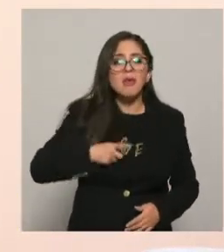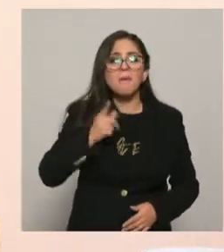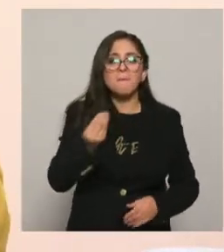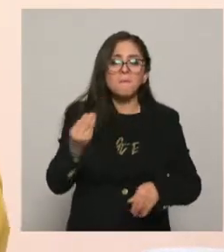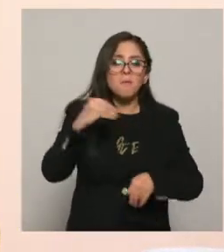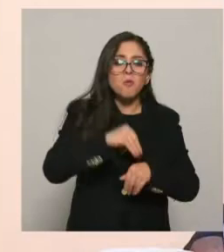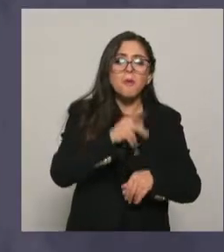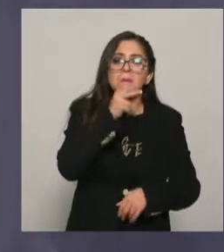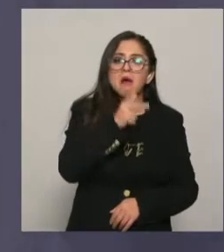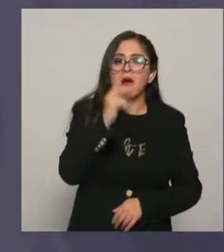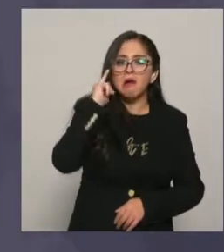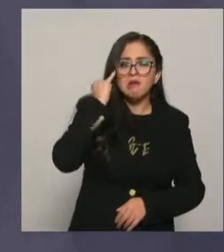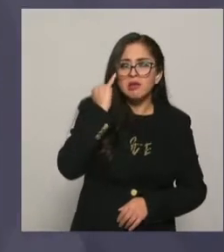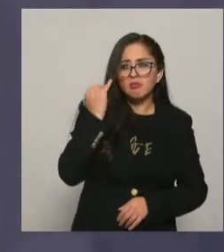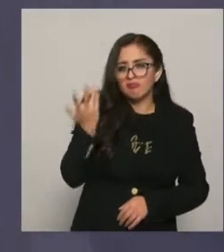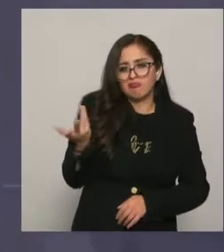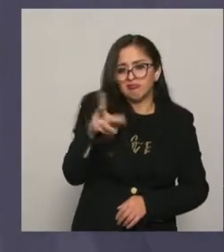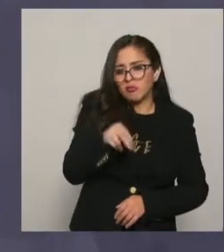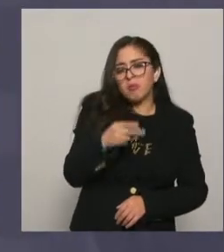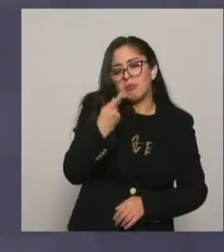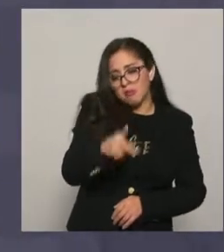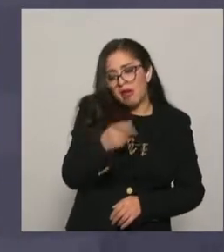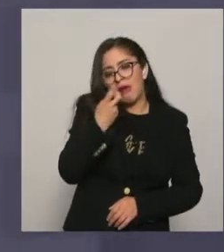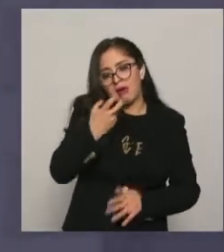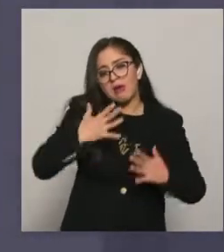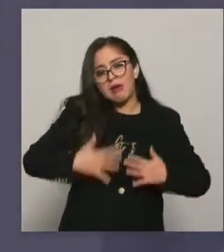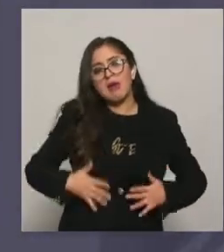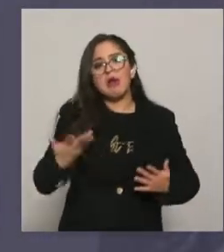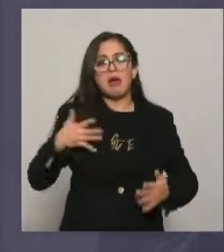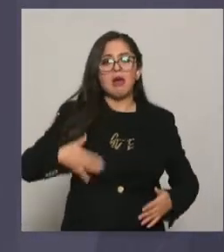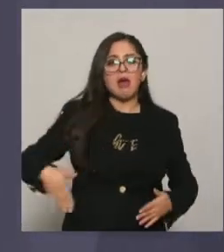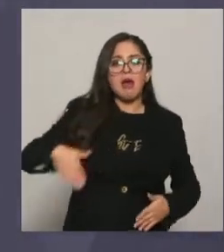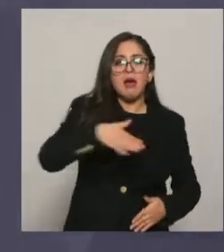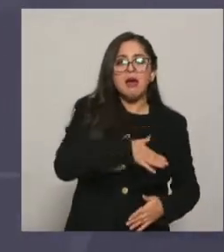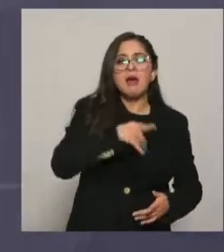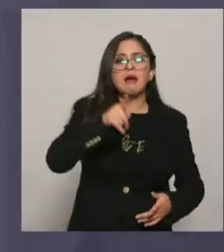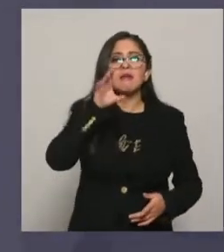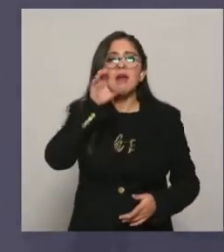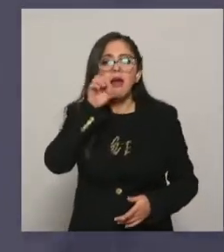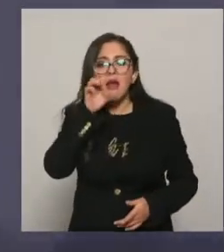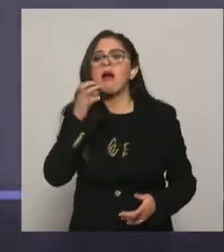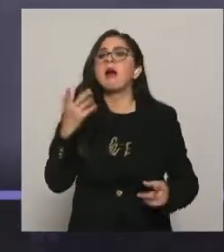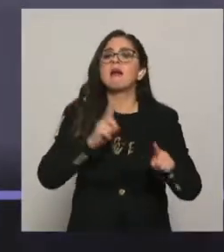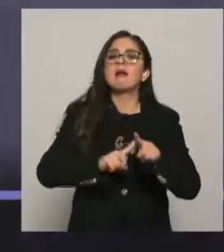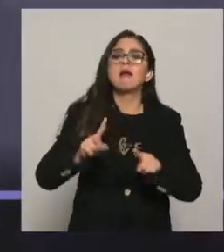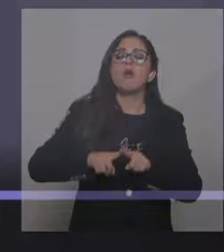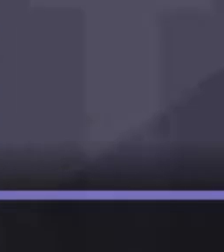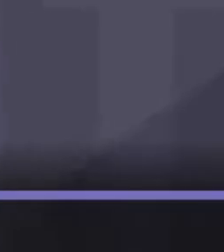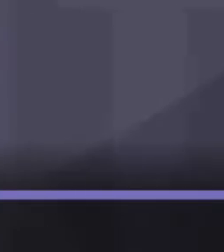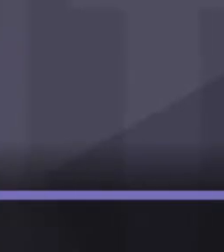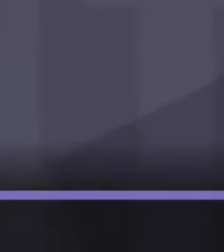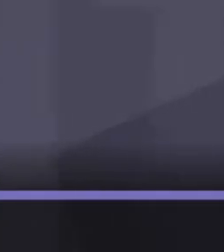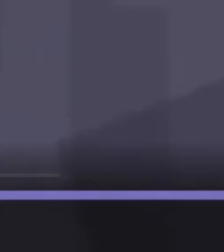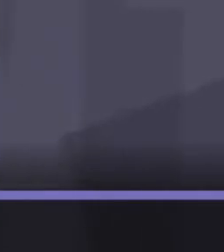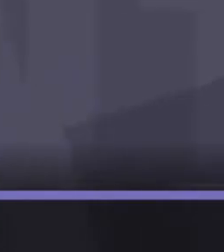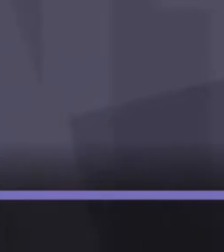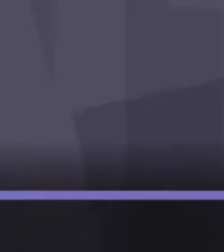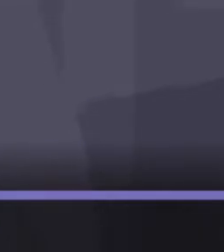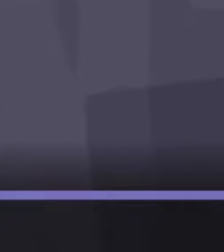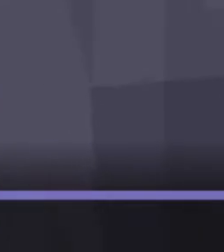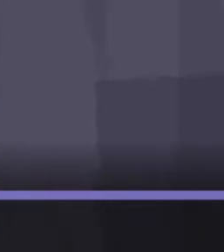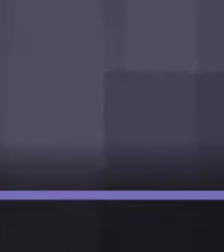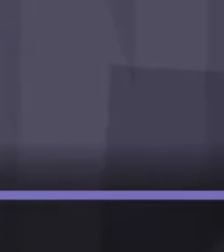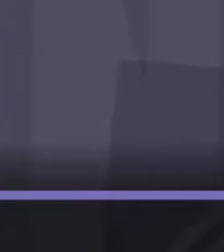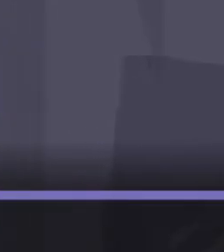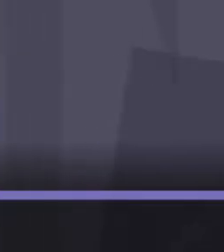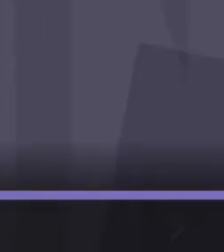inditos, con sus ayates y sus naranjas y todo. Y va un señor disfrazado de muerte, llevando